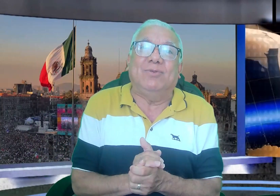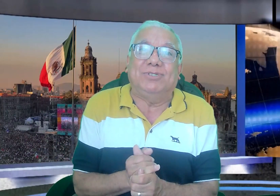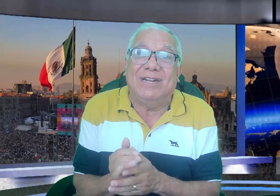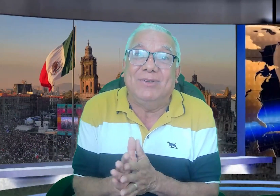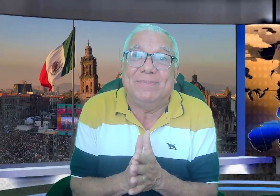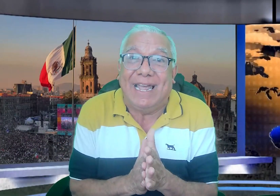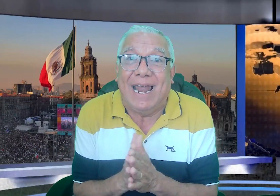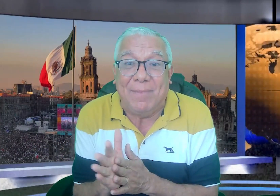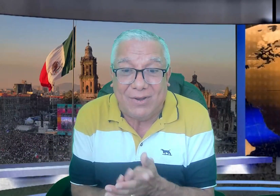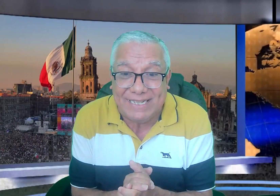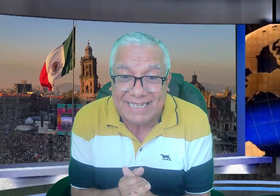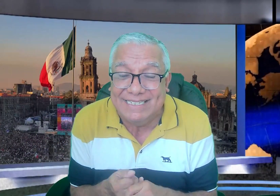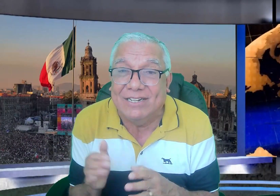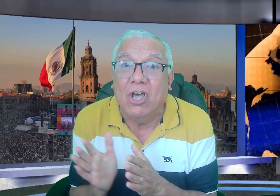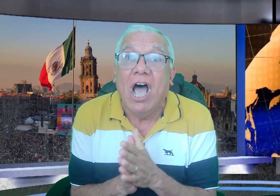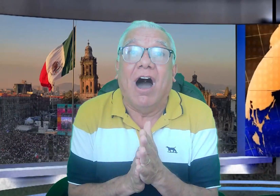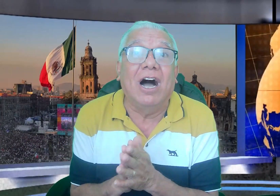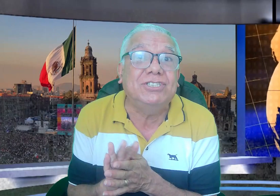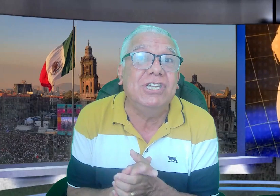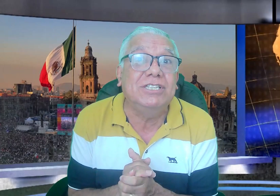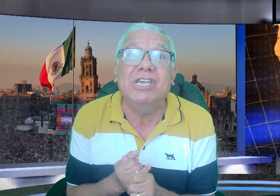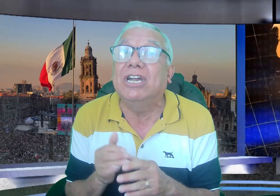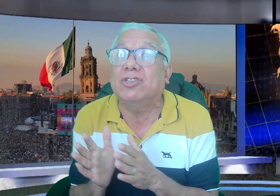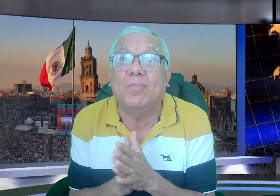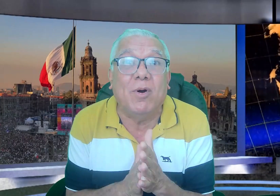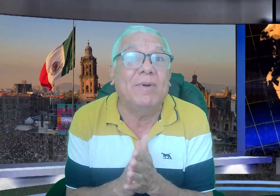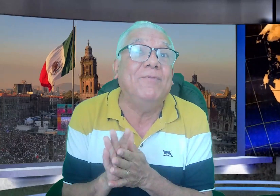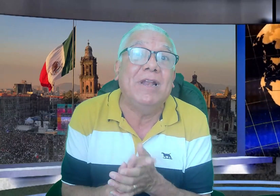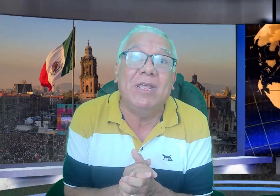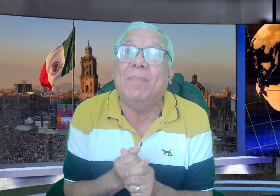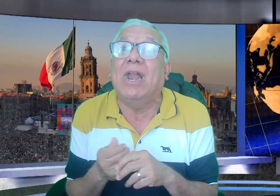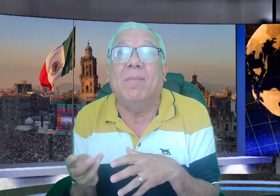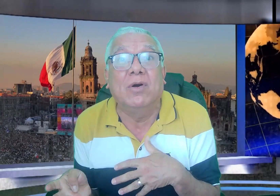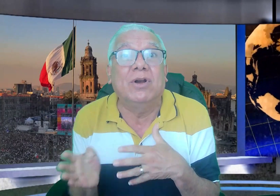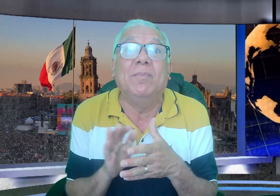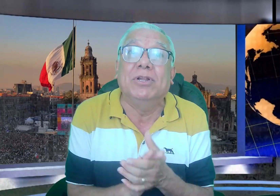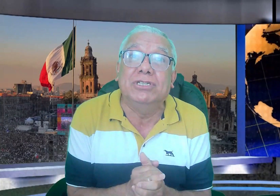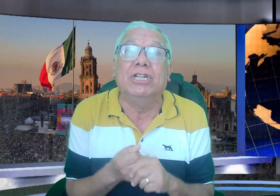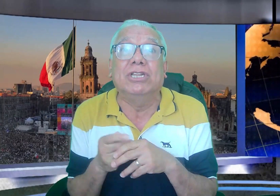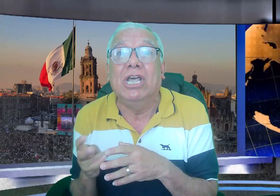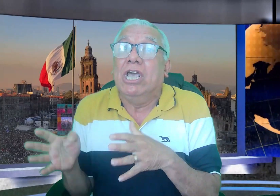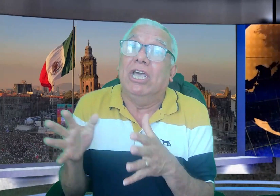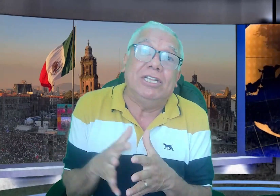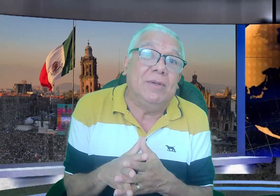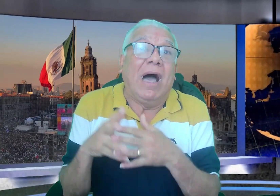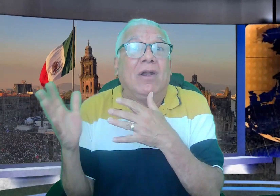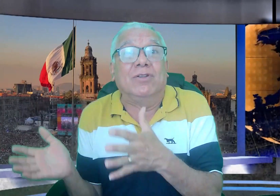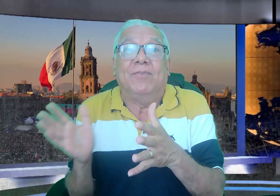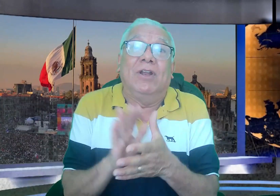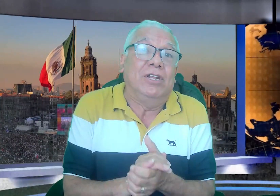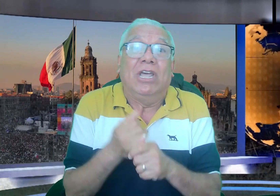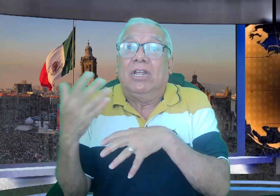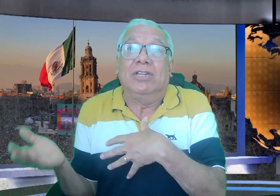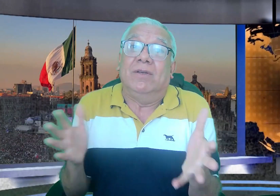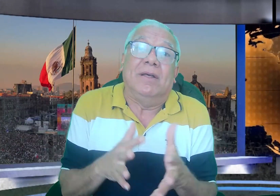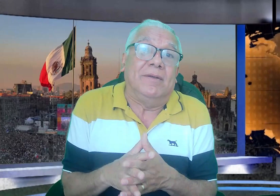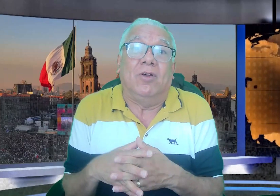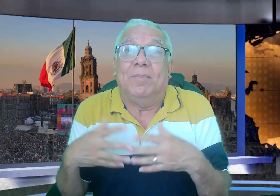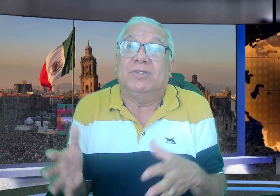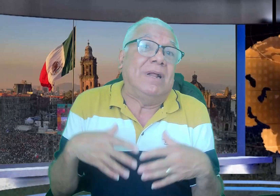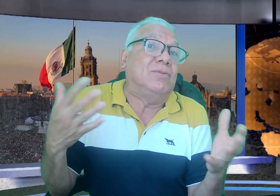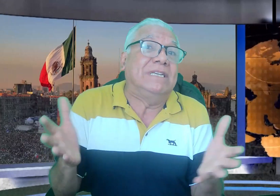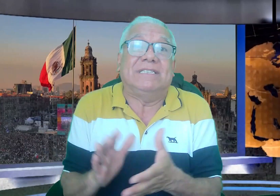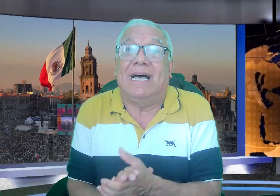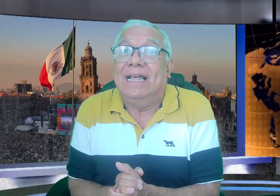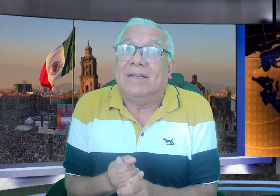están escuchando y a lo mejor están diciendo: ah, sí es cierto, pobre Felipe, a lo mejor el presidente, este malo de